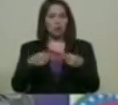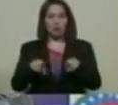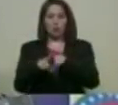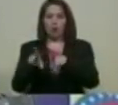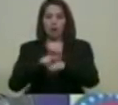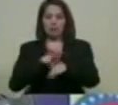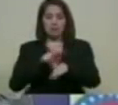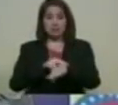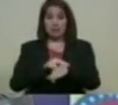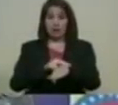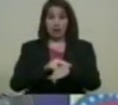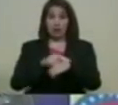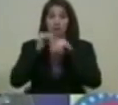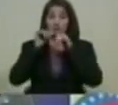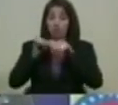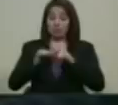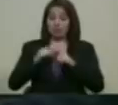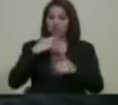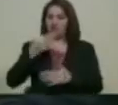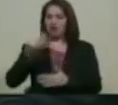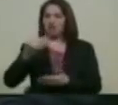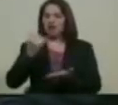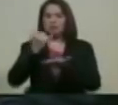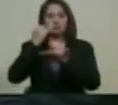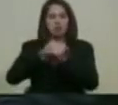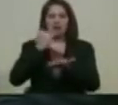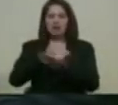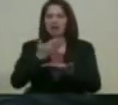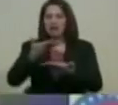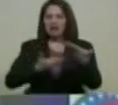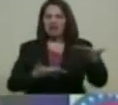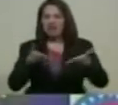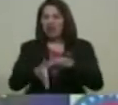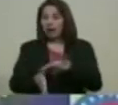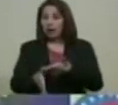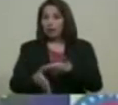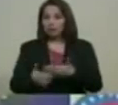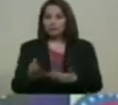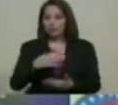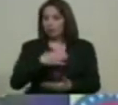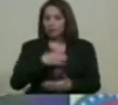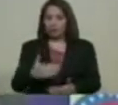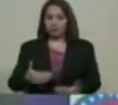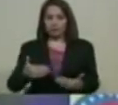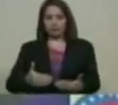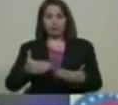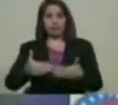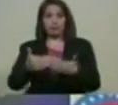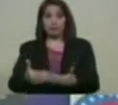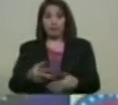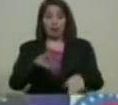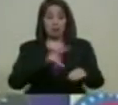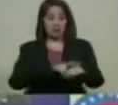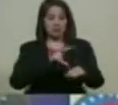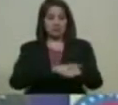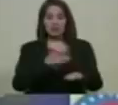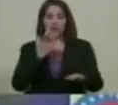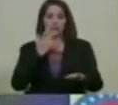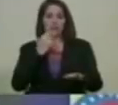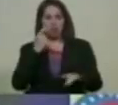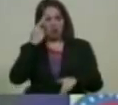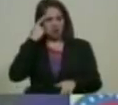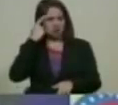no tiene un diagnóstico acertado, es imposible avanzar en nada. Si en la medicina usted hace